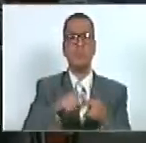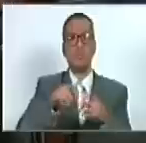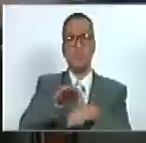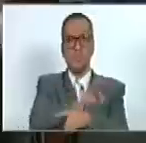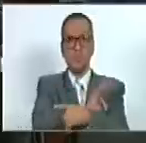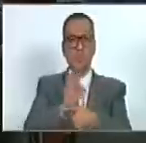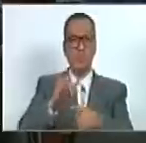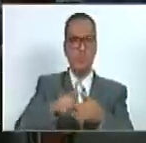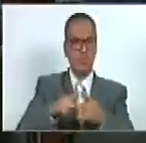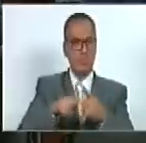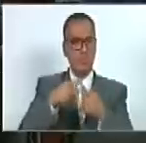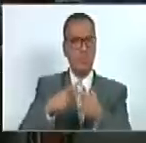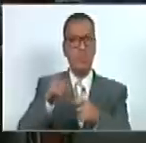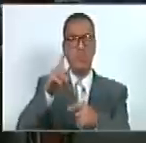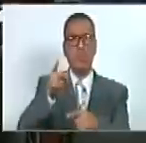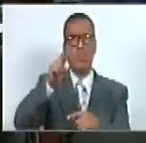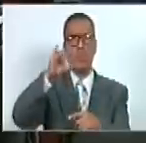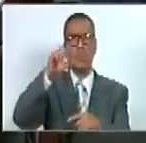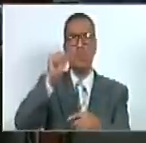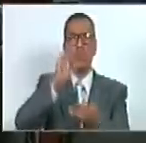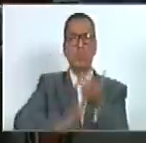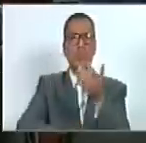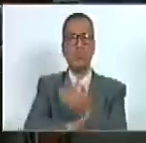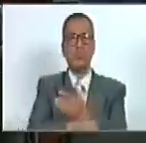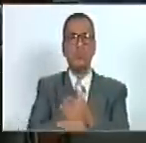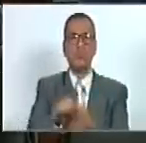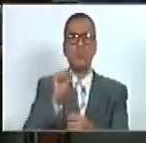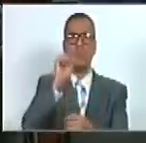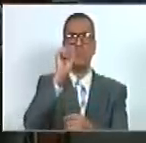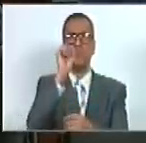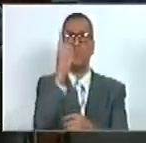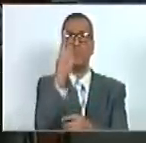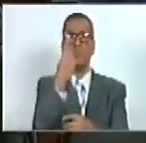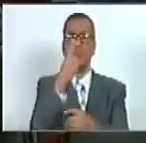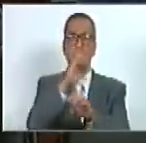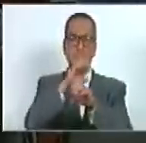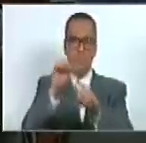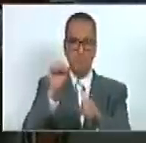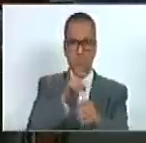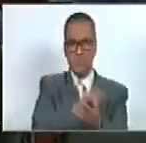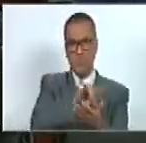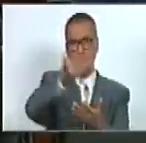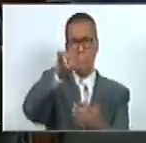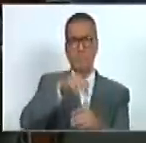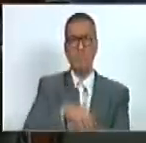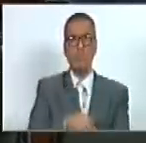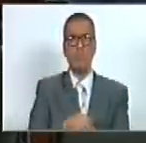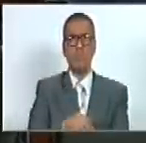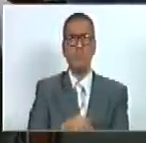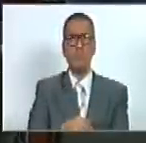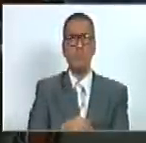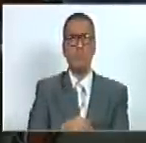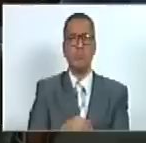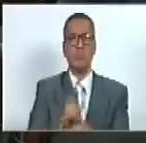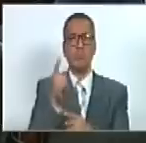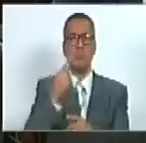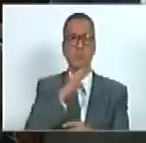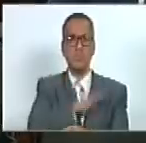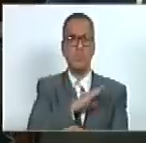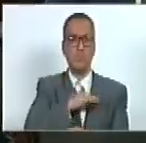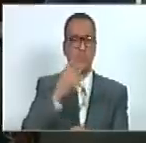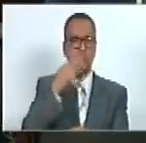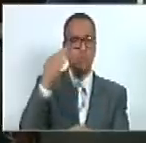por trochas, por el Darién, estos se fueron en Airbus en primera clase. Pero bueno, yo de verdad